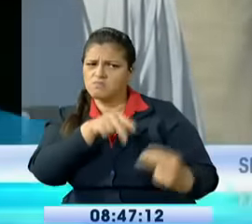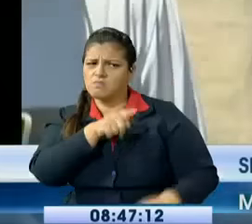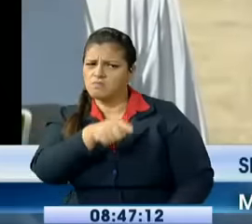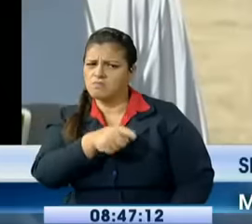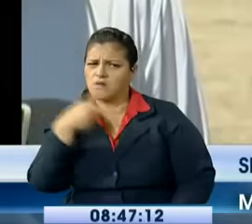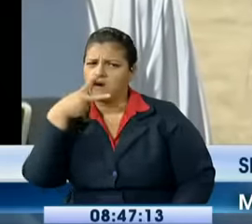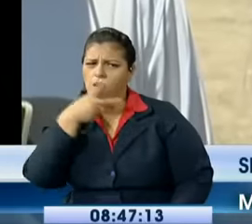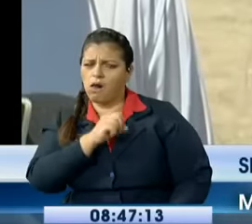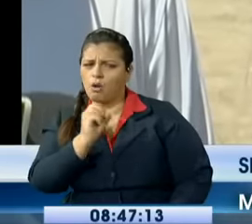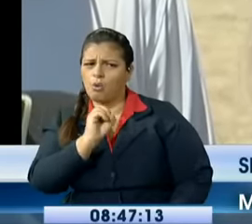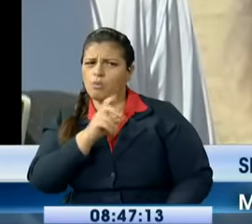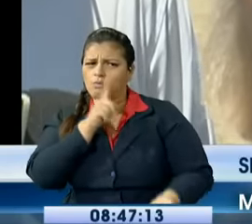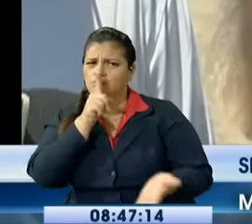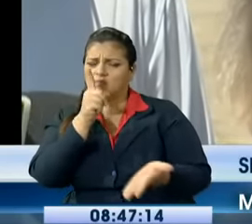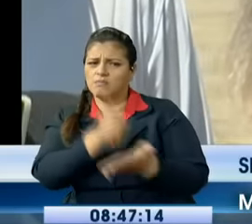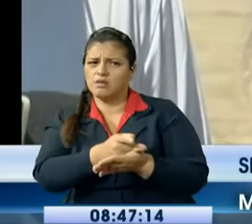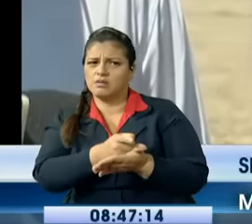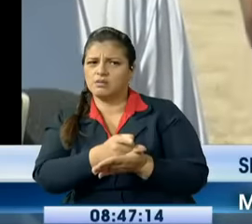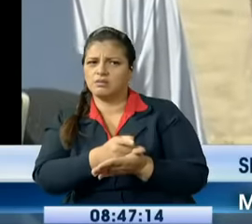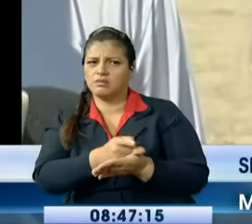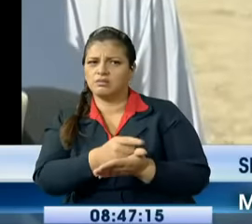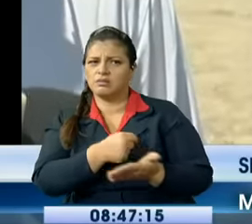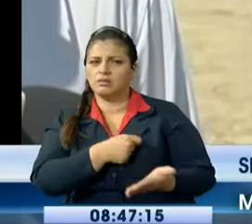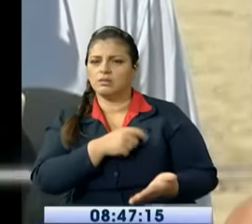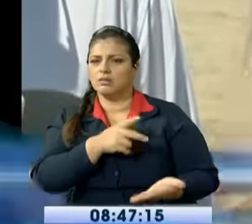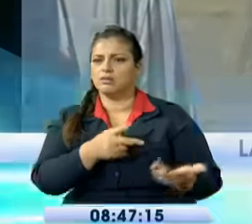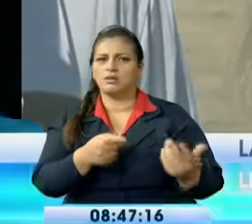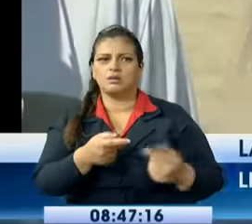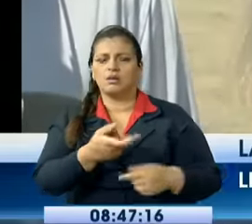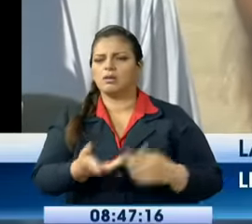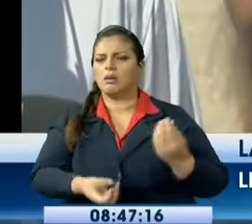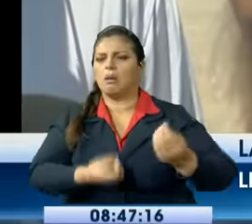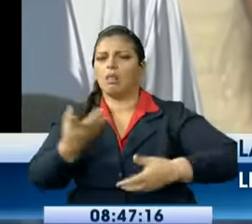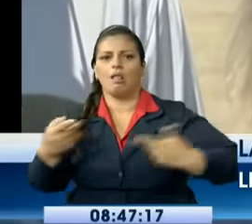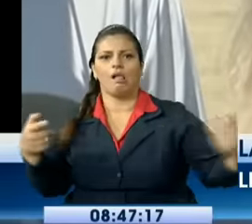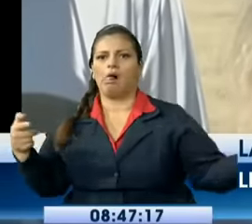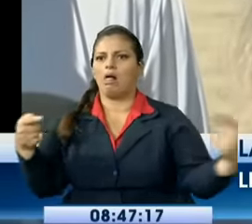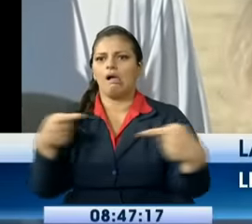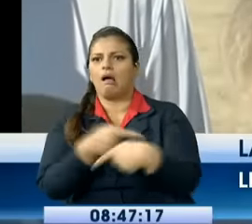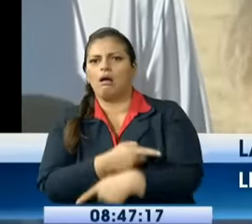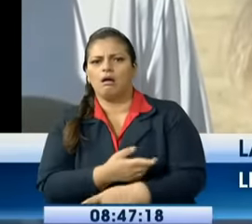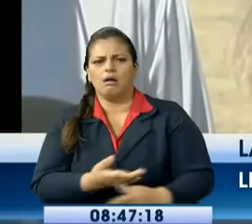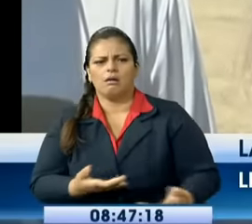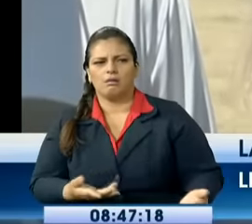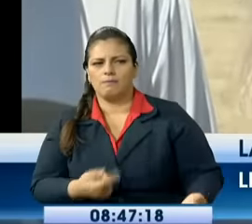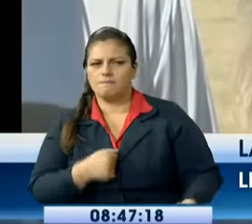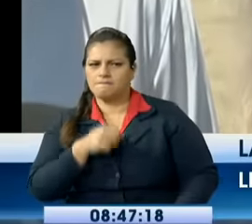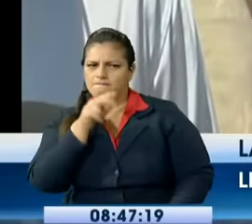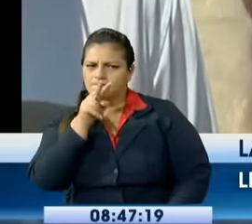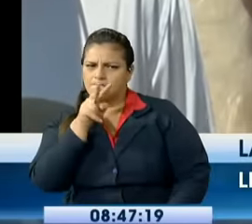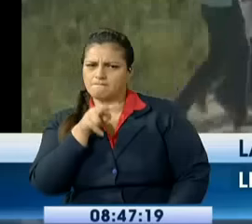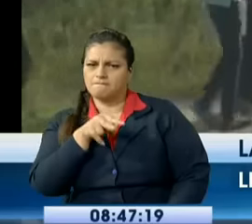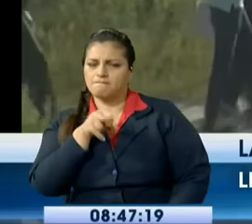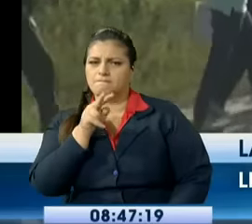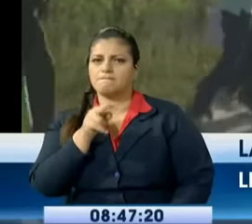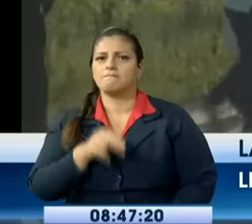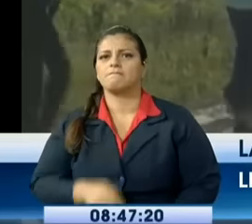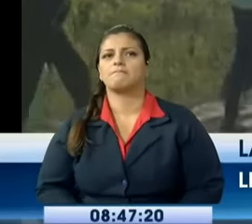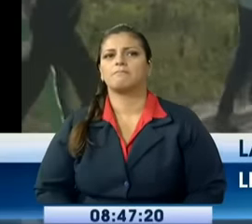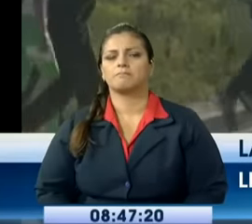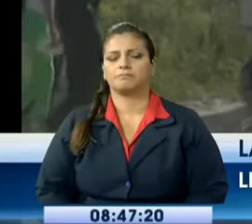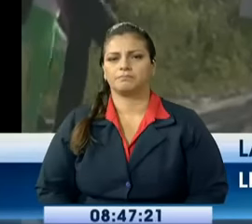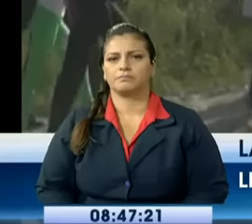verdad, en qué momento se pisan, en qué momento se desvían. Eso es lo que estamos viendo. En horas de la